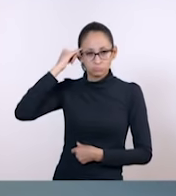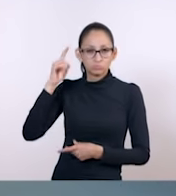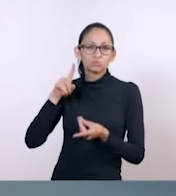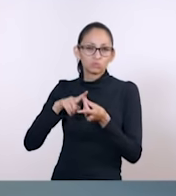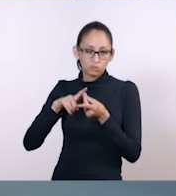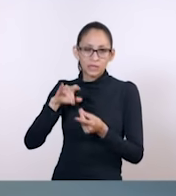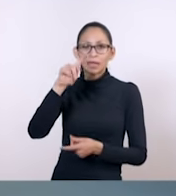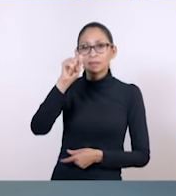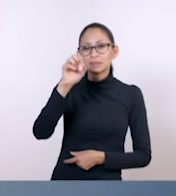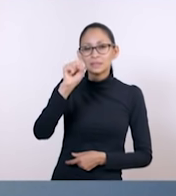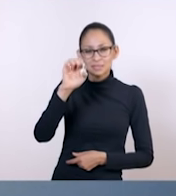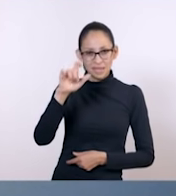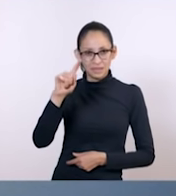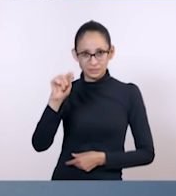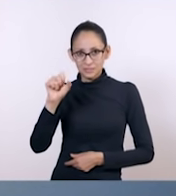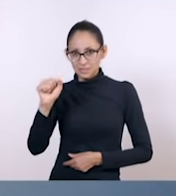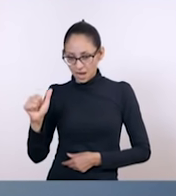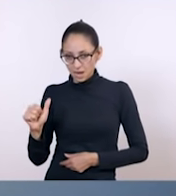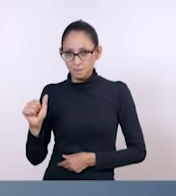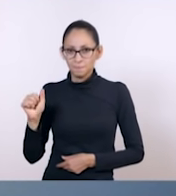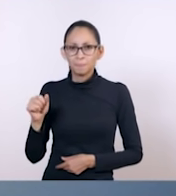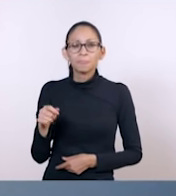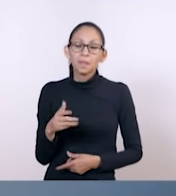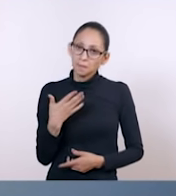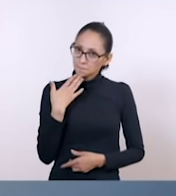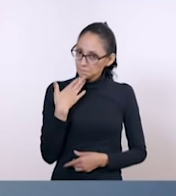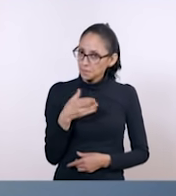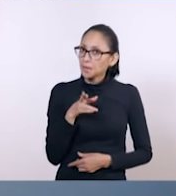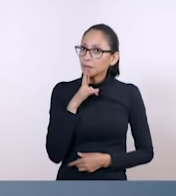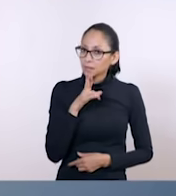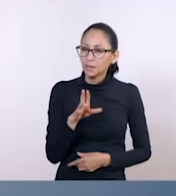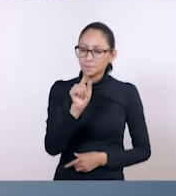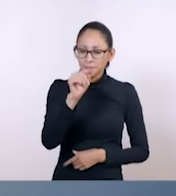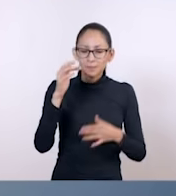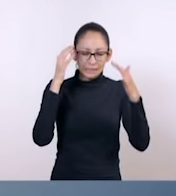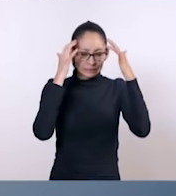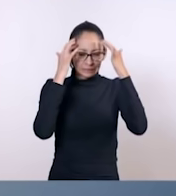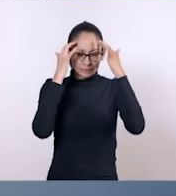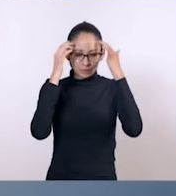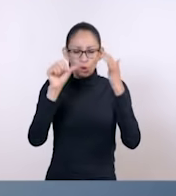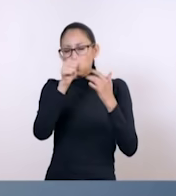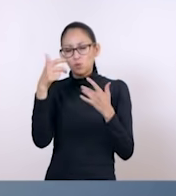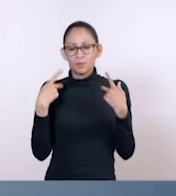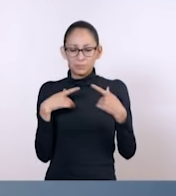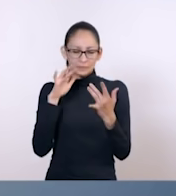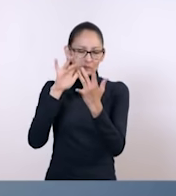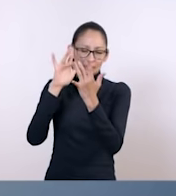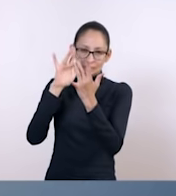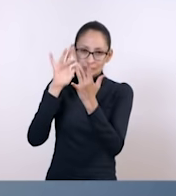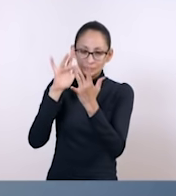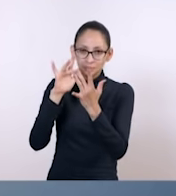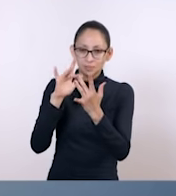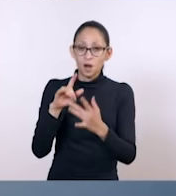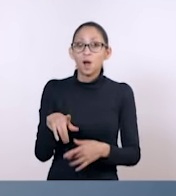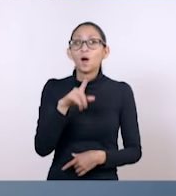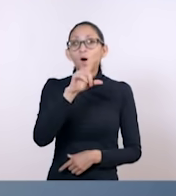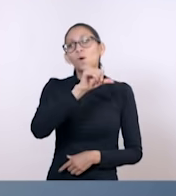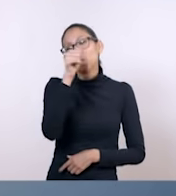Yolanda. Ahí en tu casita. Qué buena respuesta. ¿Quién más? Espera. Voy, voy, voy. Luis de Torreón,